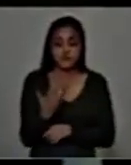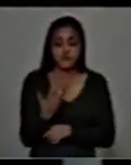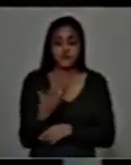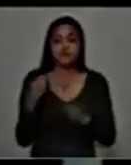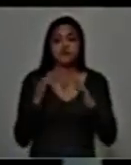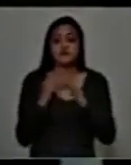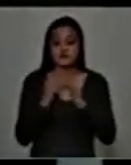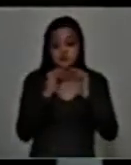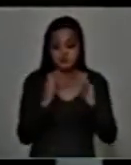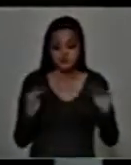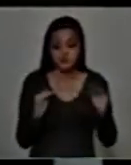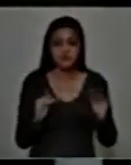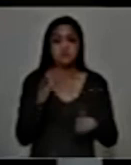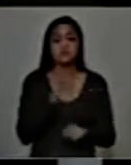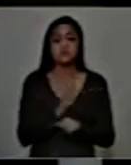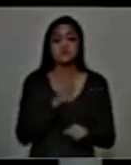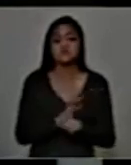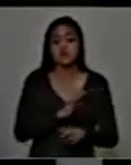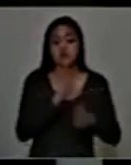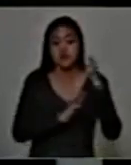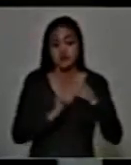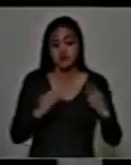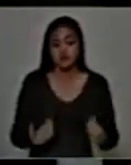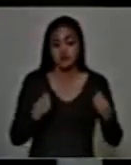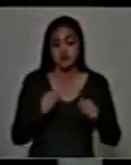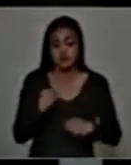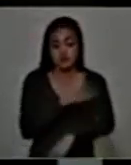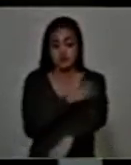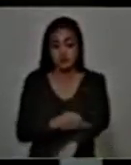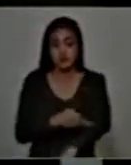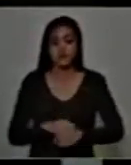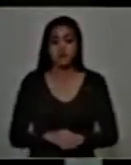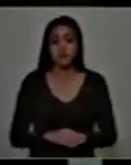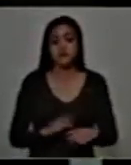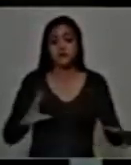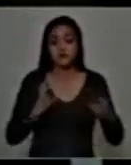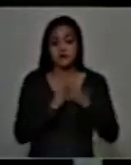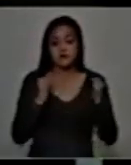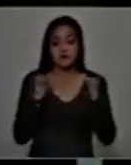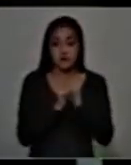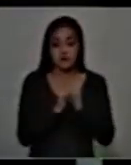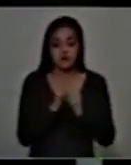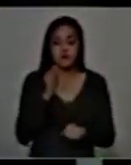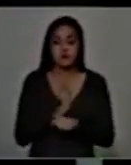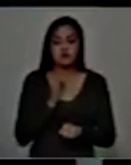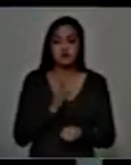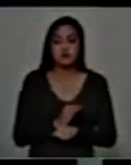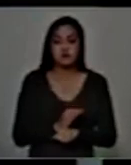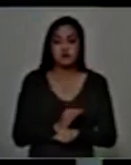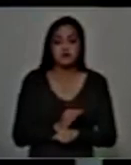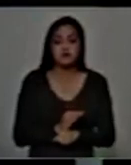de los escombros. Se hizo